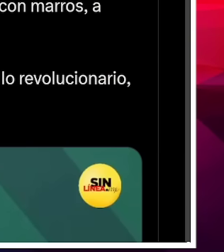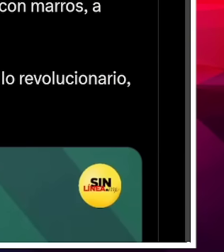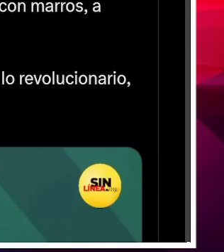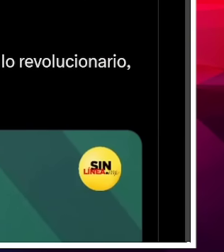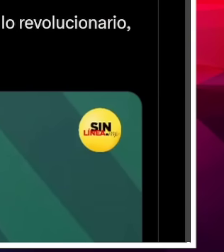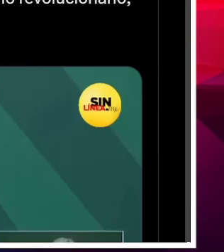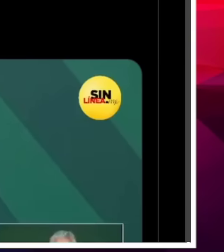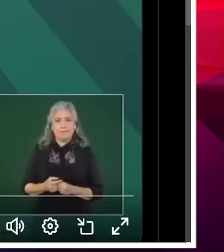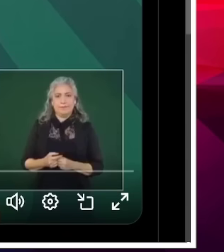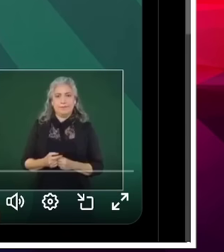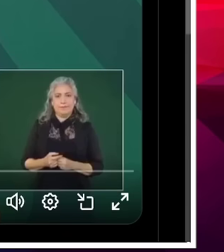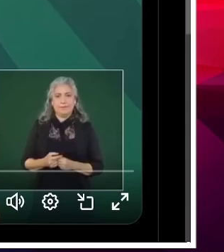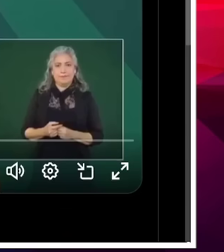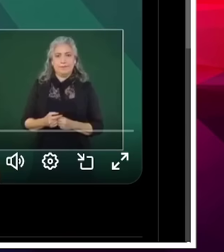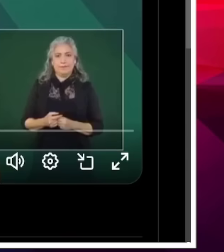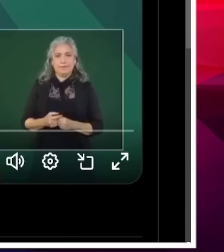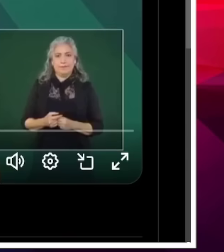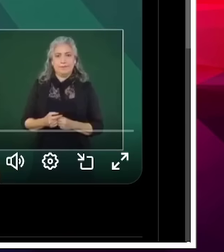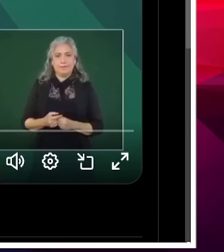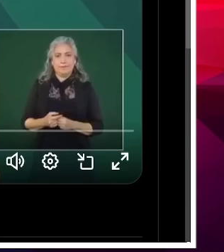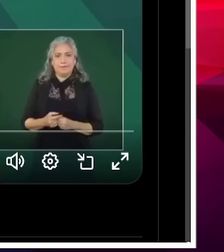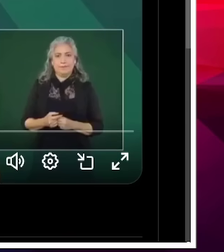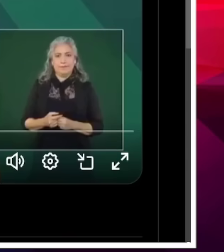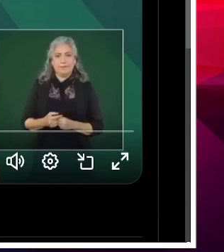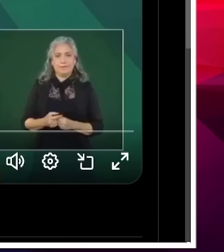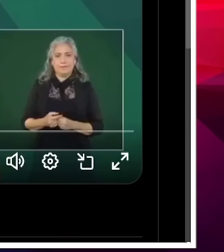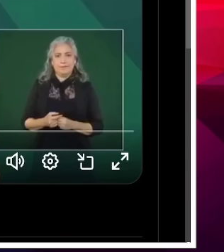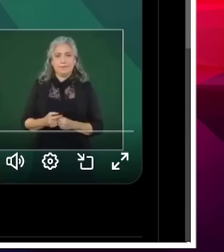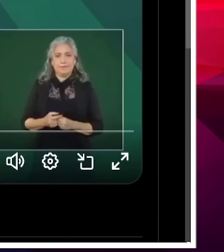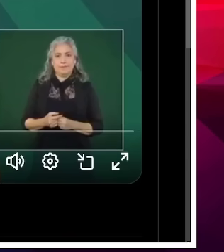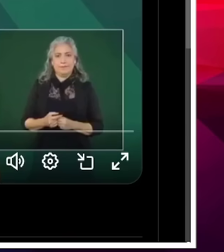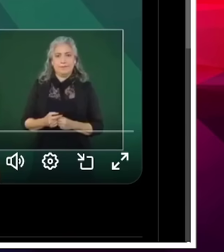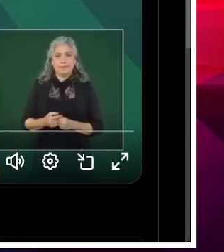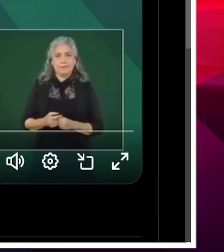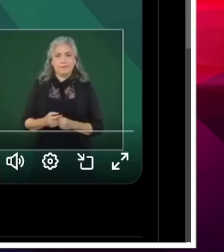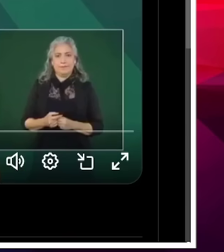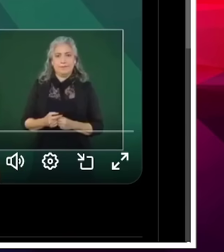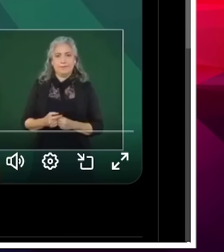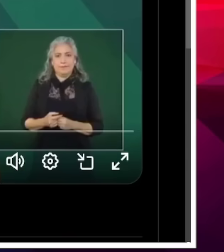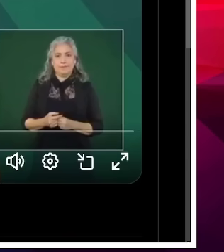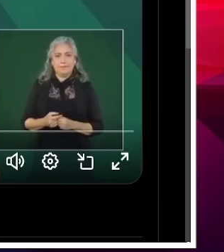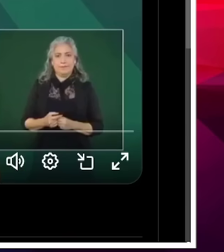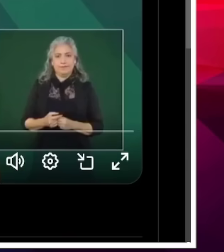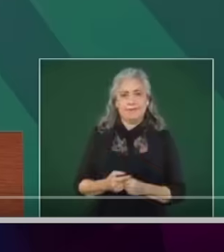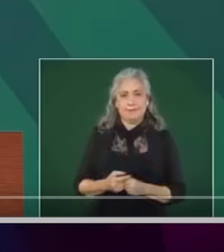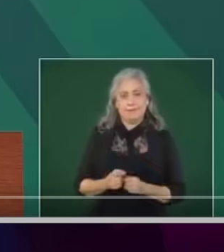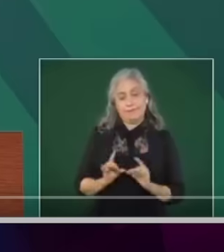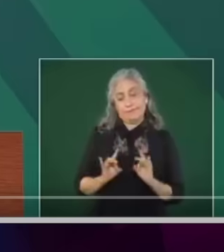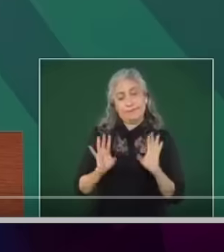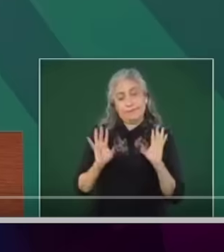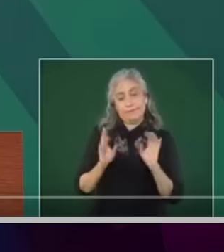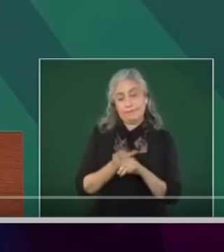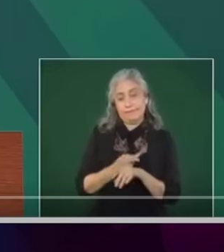las mujeres y sobre el marco que será la Ciudad de México en esta marcha del 8 de marzo.